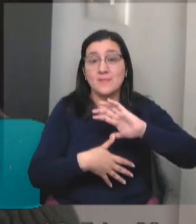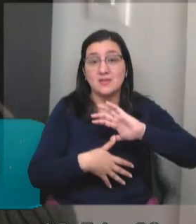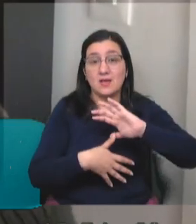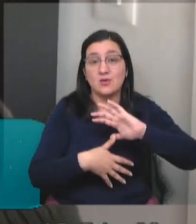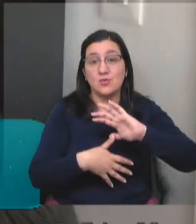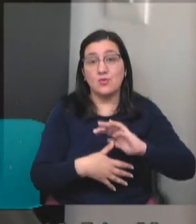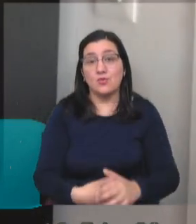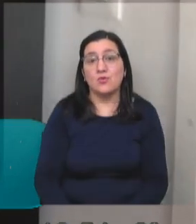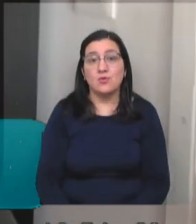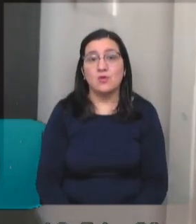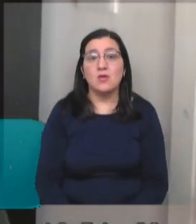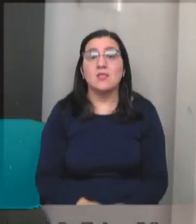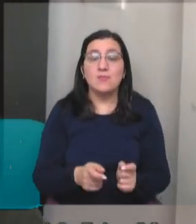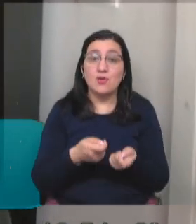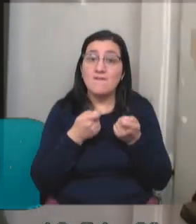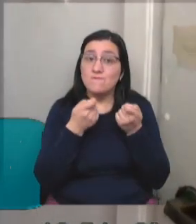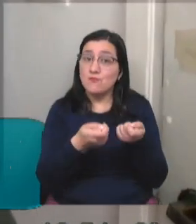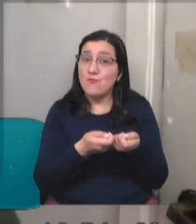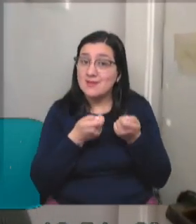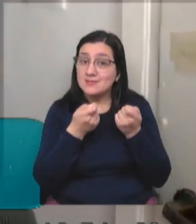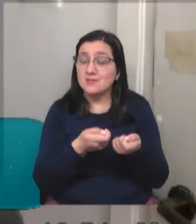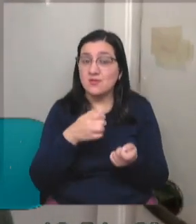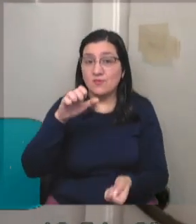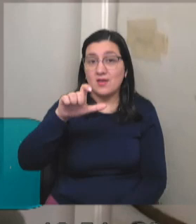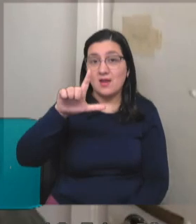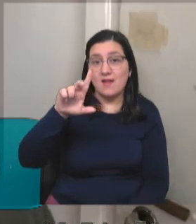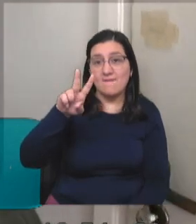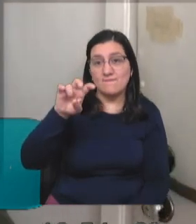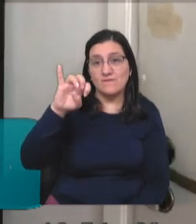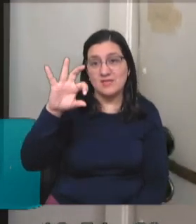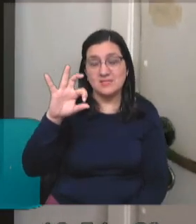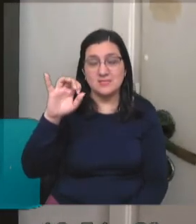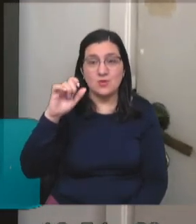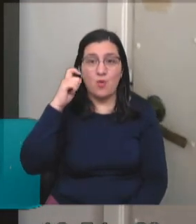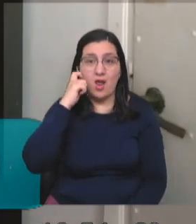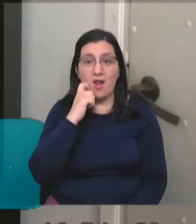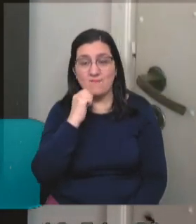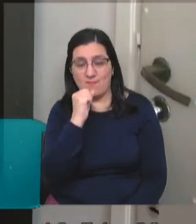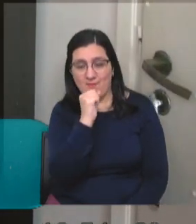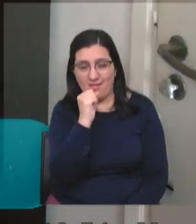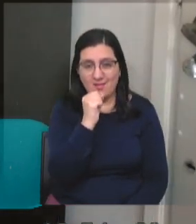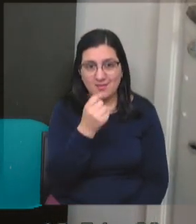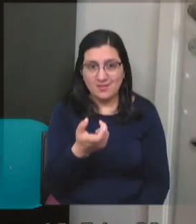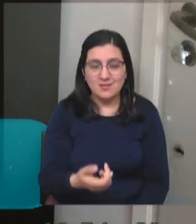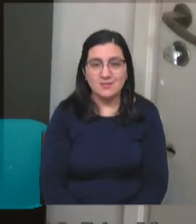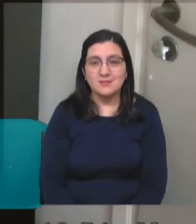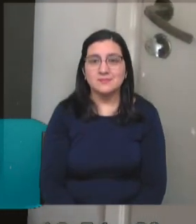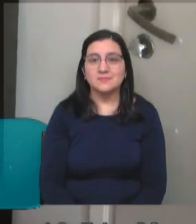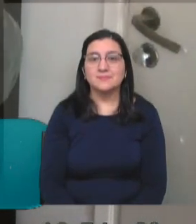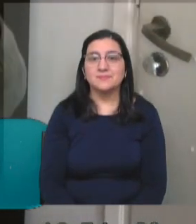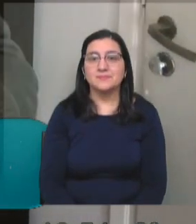de esa influencia imperdible que fue Elvis Presley para ellos pero fue el primer grupo británico que desembarcó con éxito en el